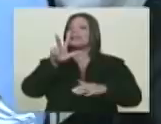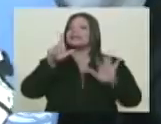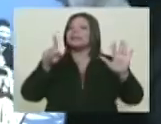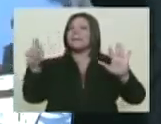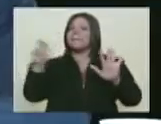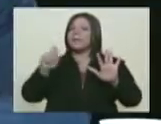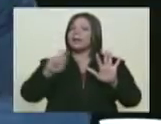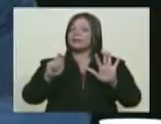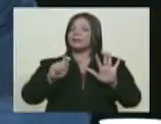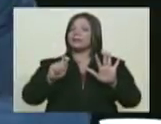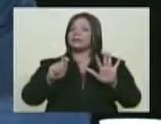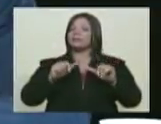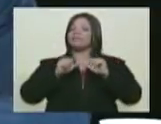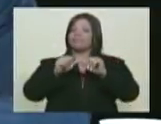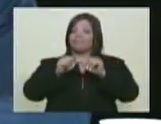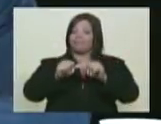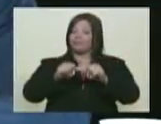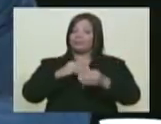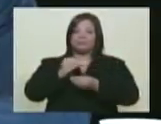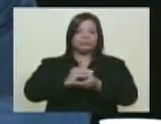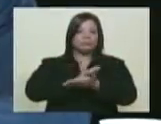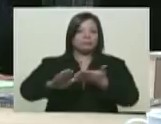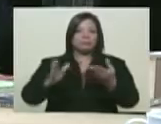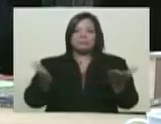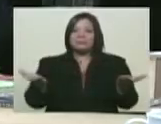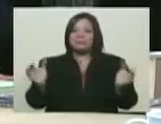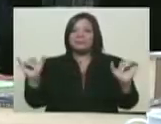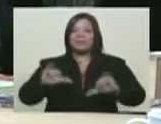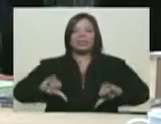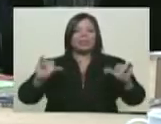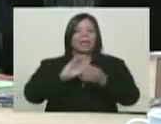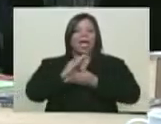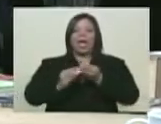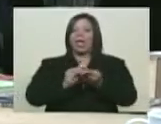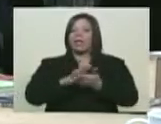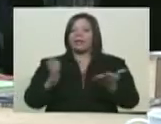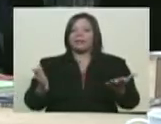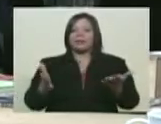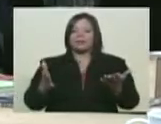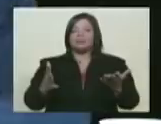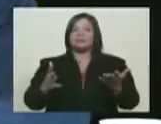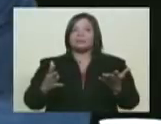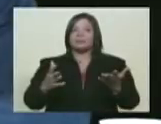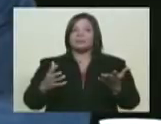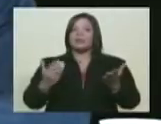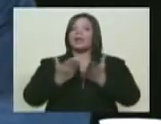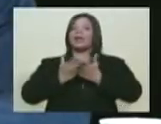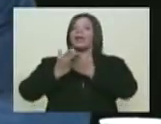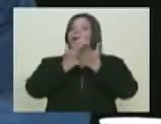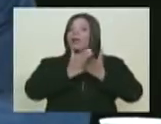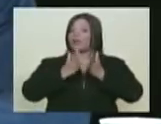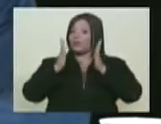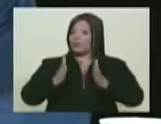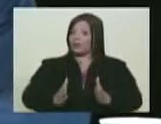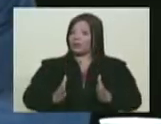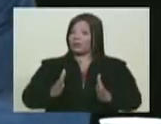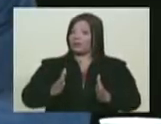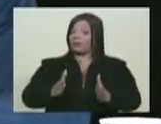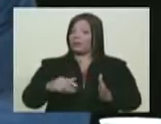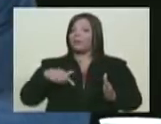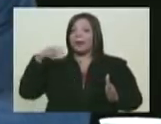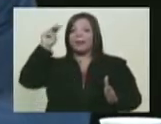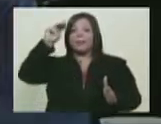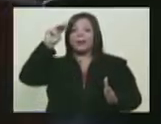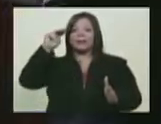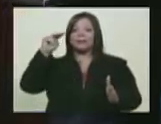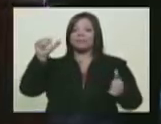Sí, de que no se resuelve el caso. Son 43 muertos. Sí. Maestros normalistas. Estudiantes de la escuela para maestros.